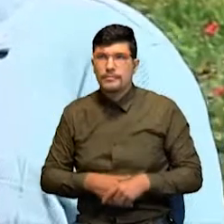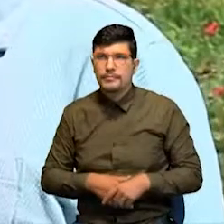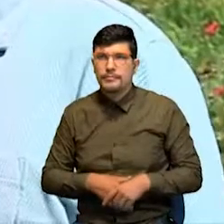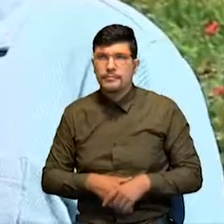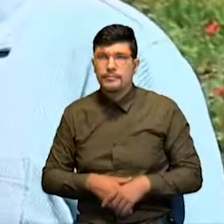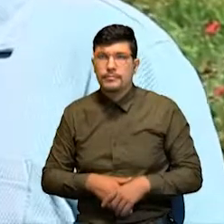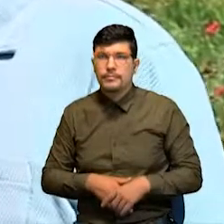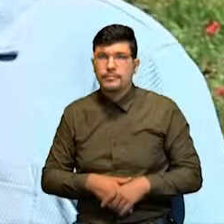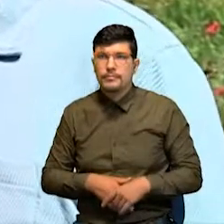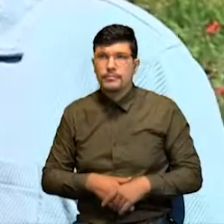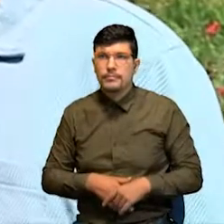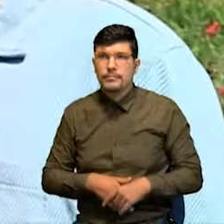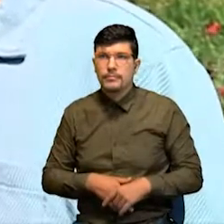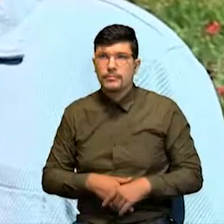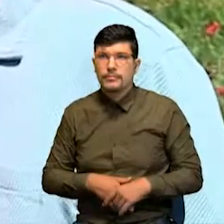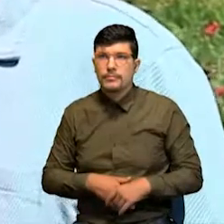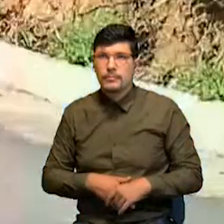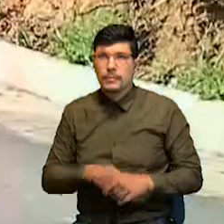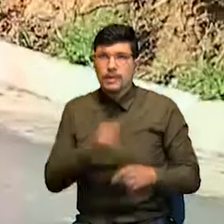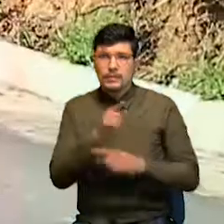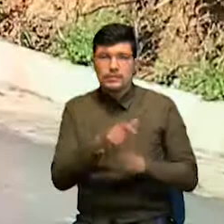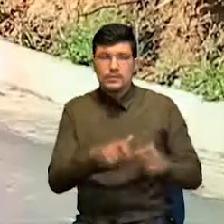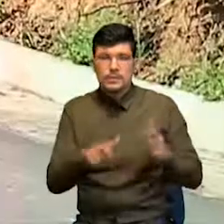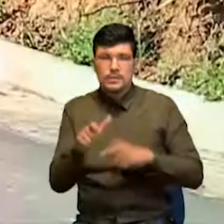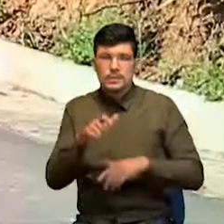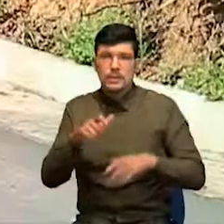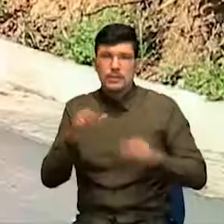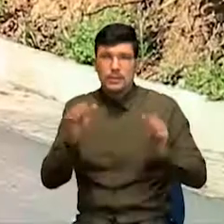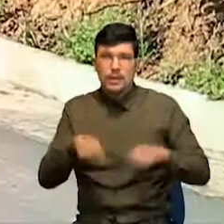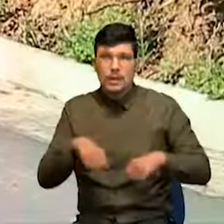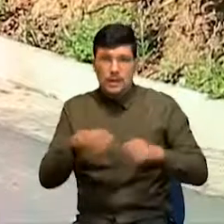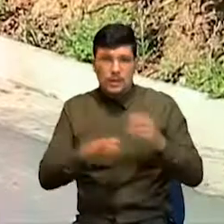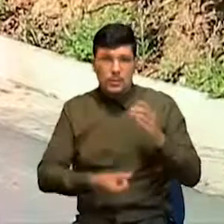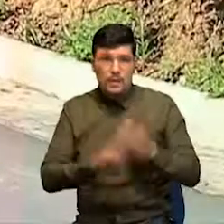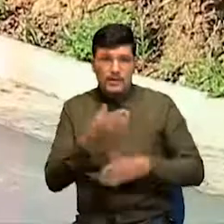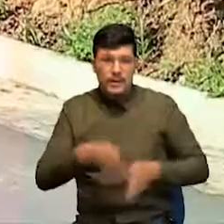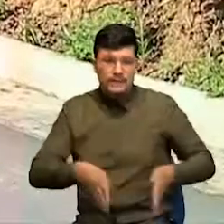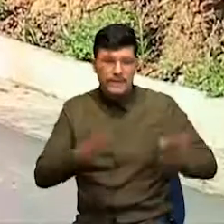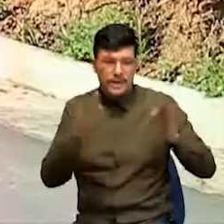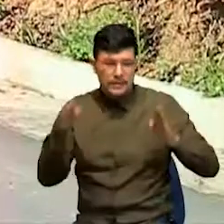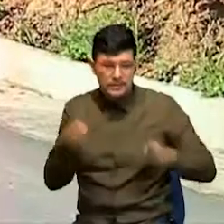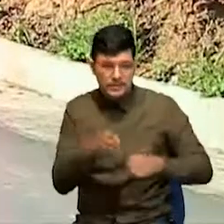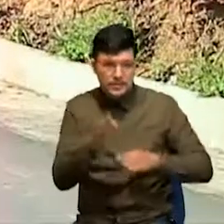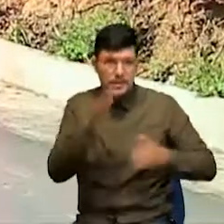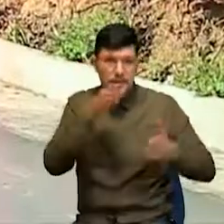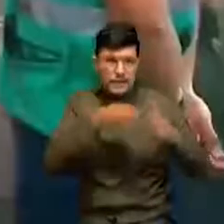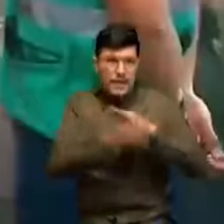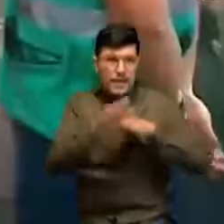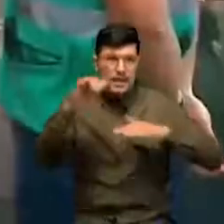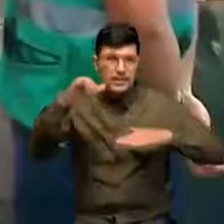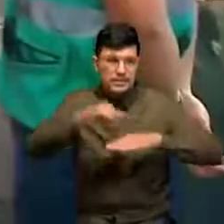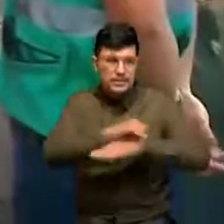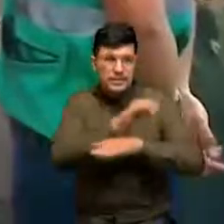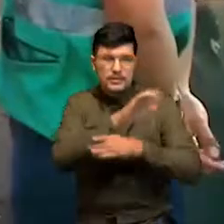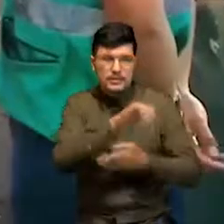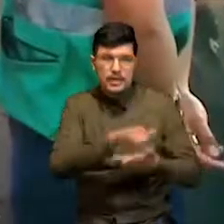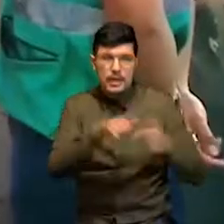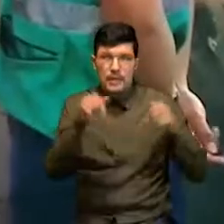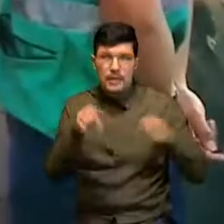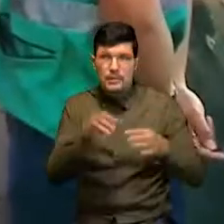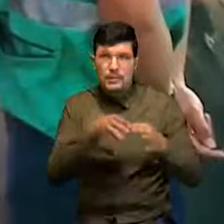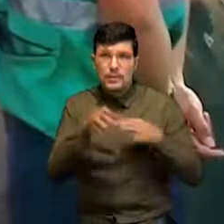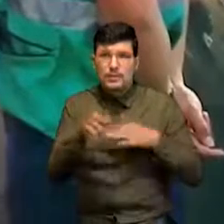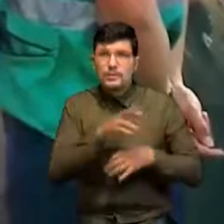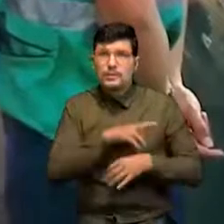a la pista del aeropuerto es muy grato para la comunidad esta información porque ya vemos